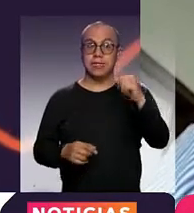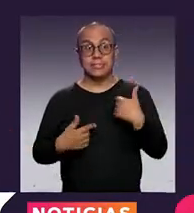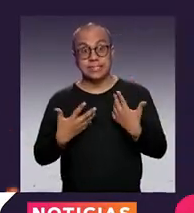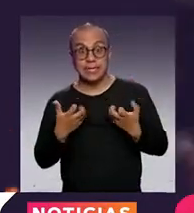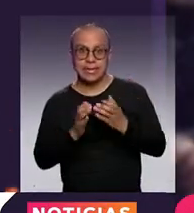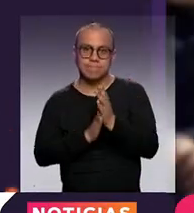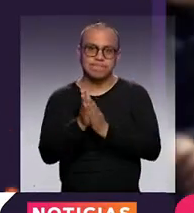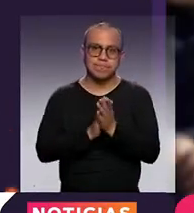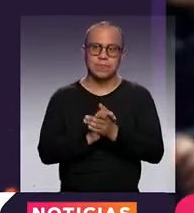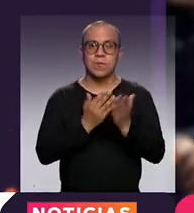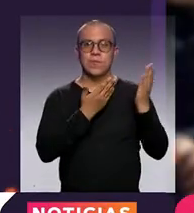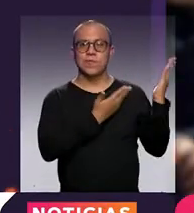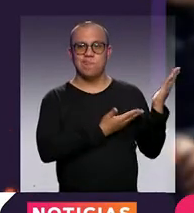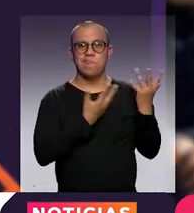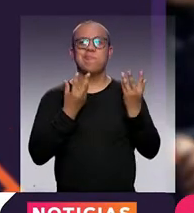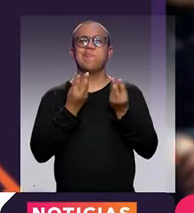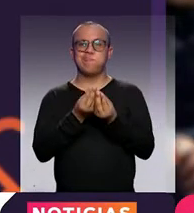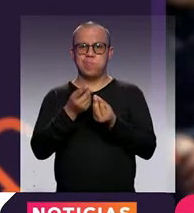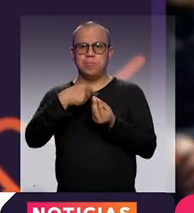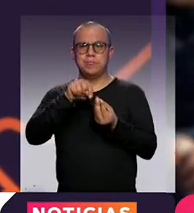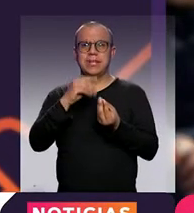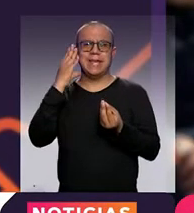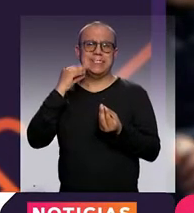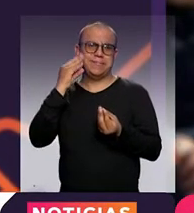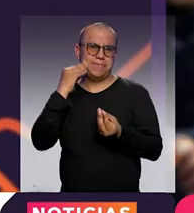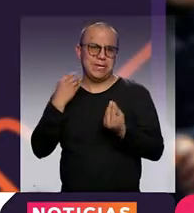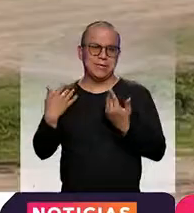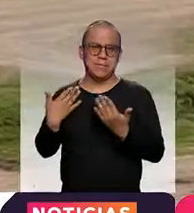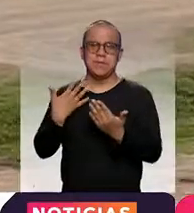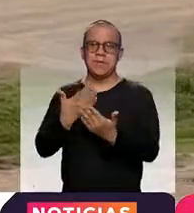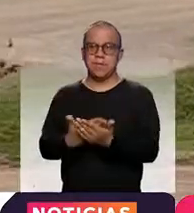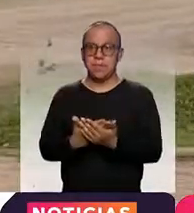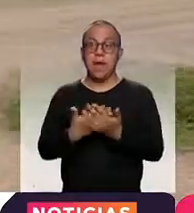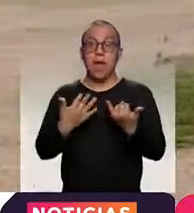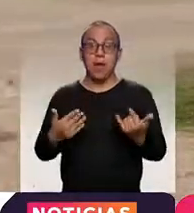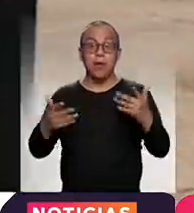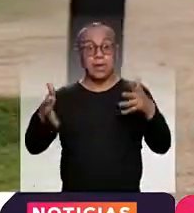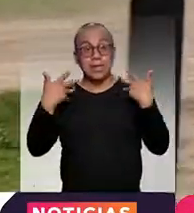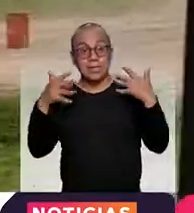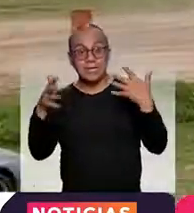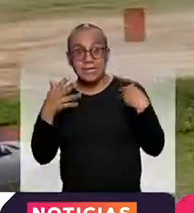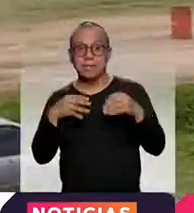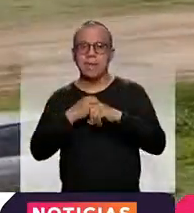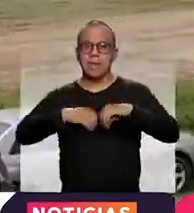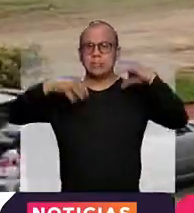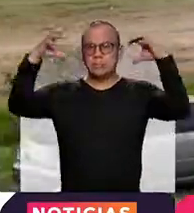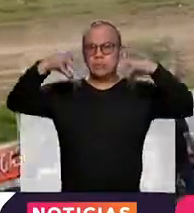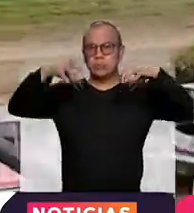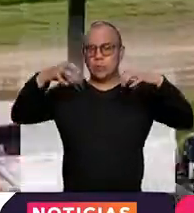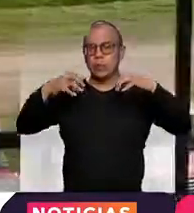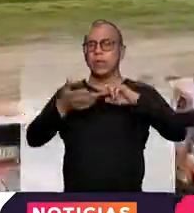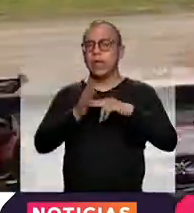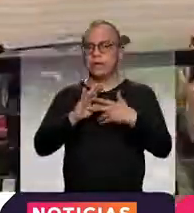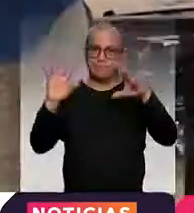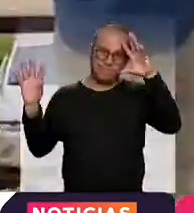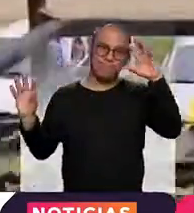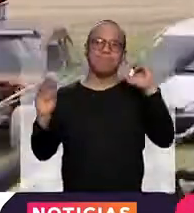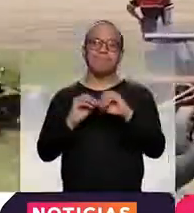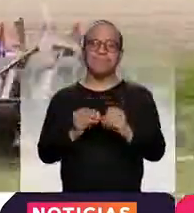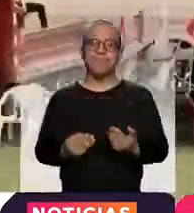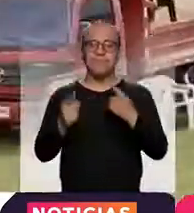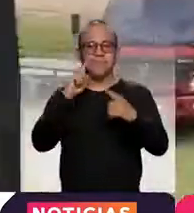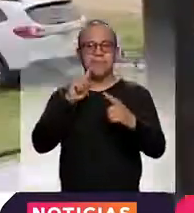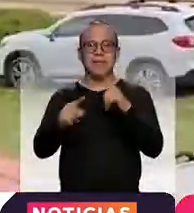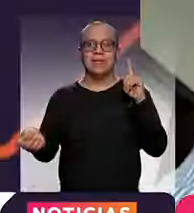altas. Él y su equipo cuentan con experiencia en las carreras de rally. El clima cambiante y la lluvia serían un gran aliado en la búsqueda